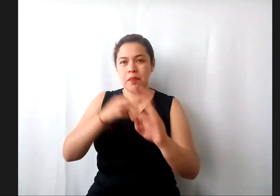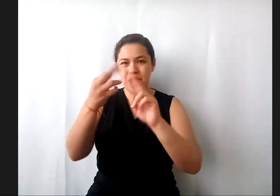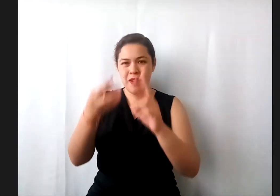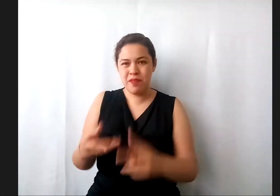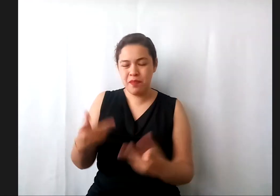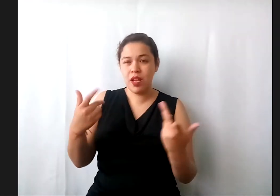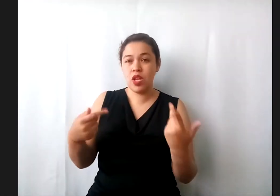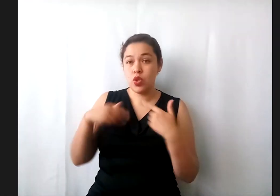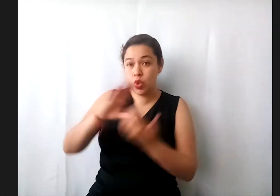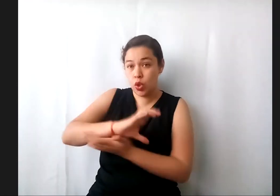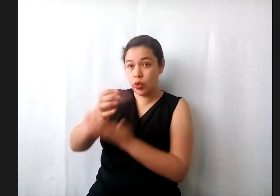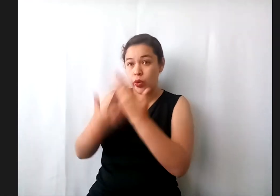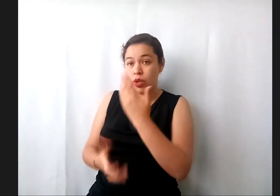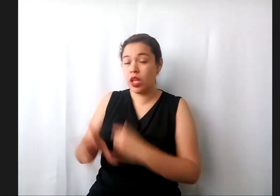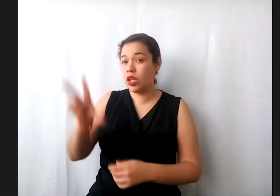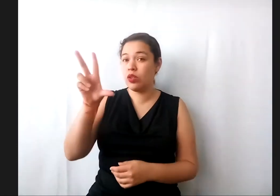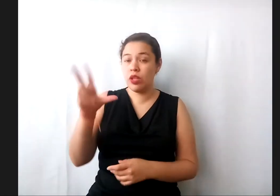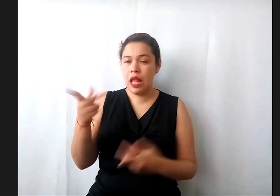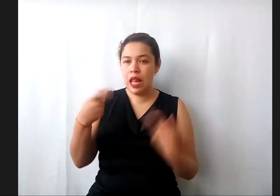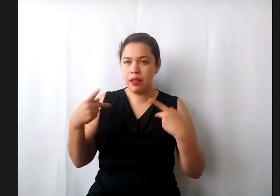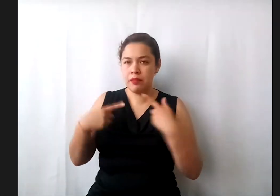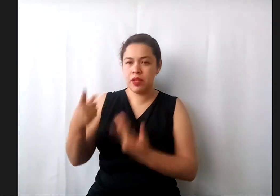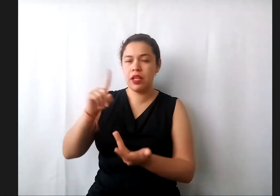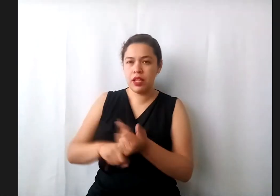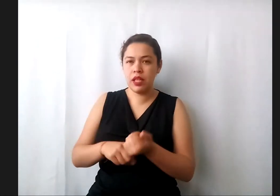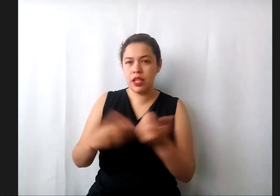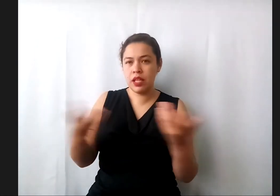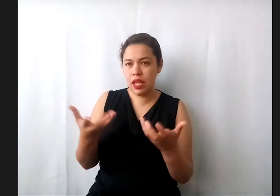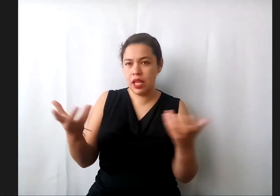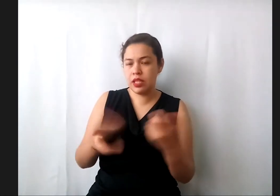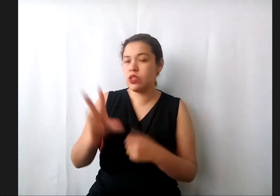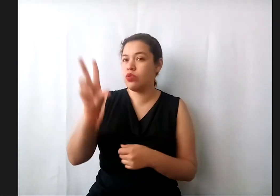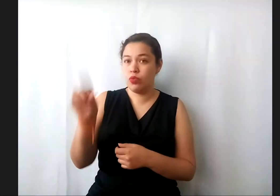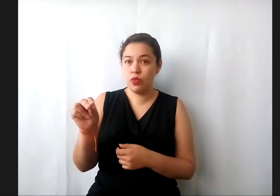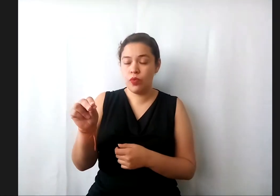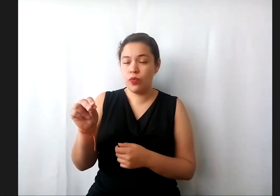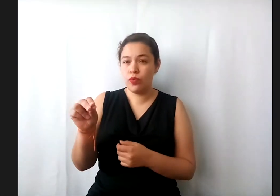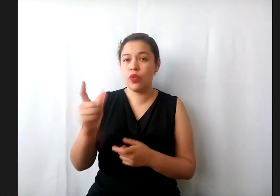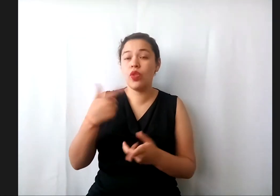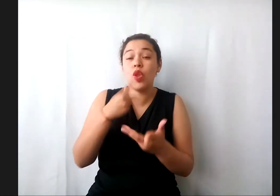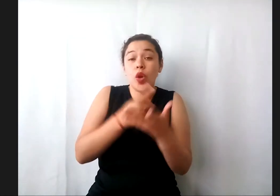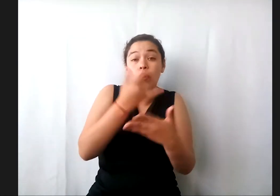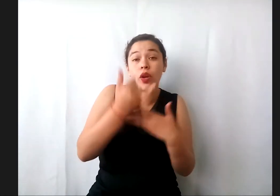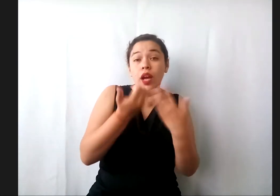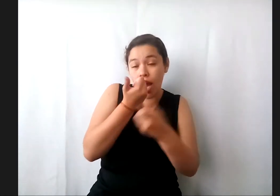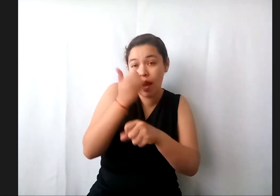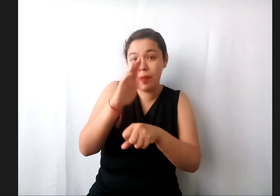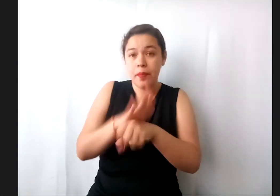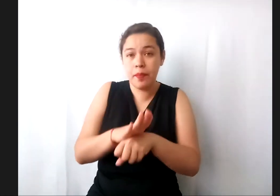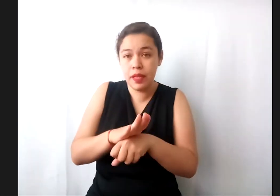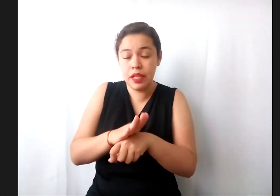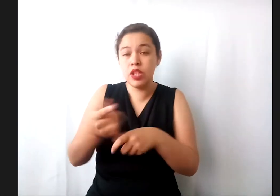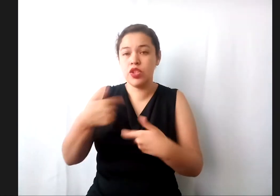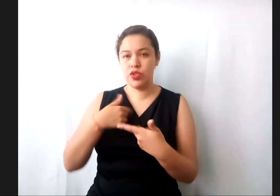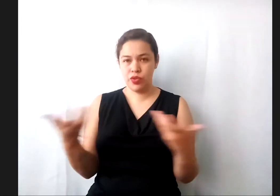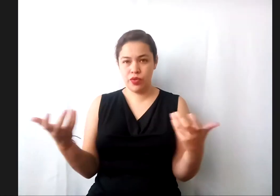a la gente que lo haga, sino que administro el proyecto y lo que yo hago ya